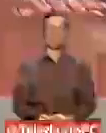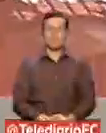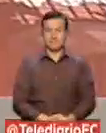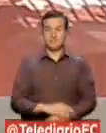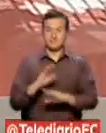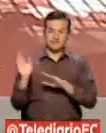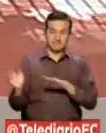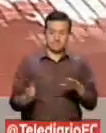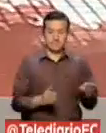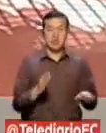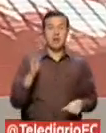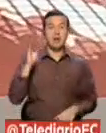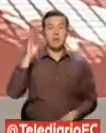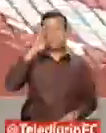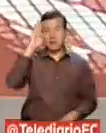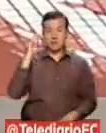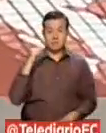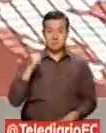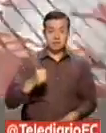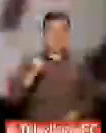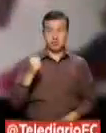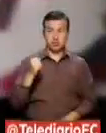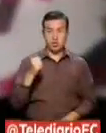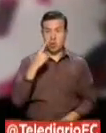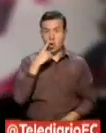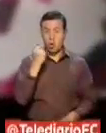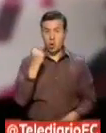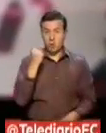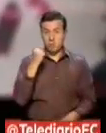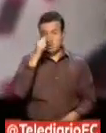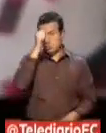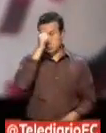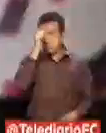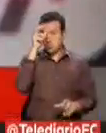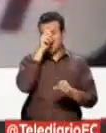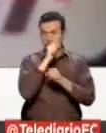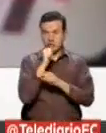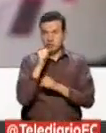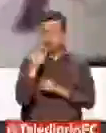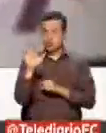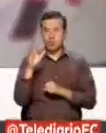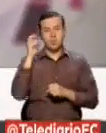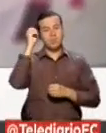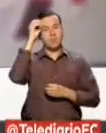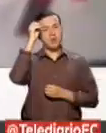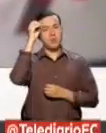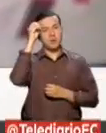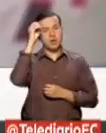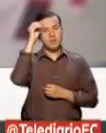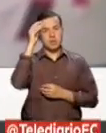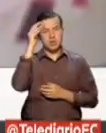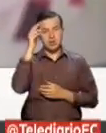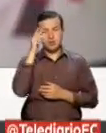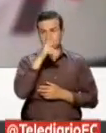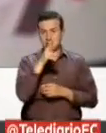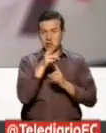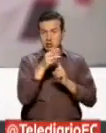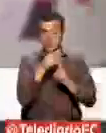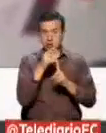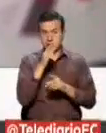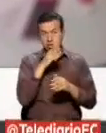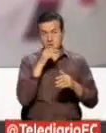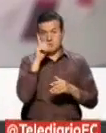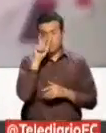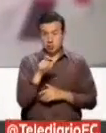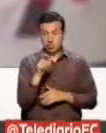Y en Brasil, un pastor evangélico fue baleado por un hombre la noche de este domingo mientras impartía un culto que era transmitido en directo por internet